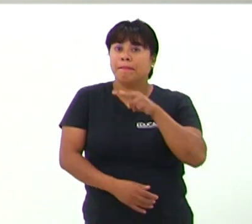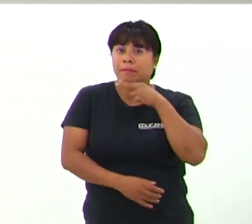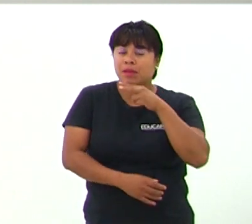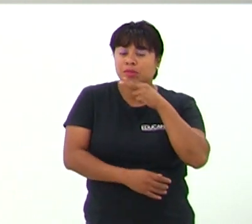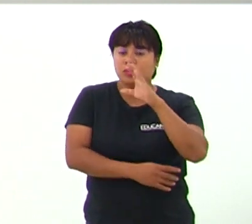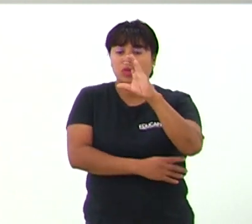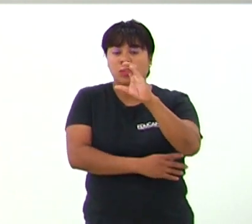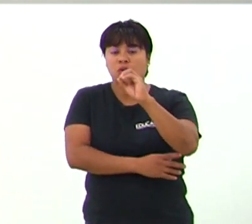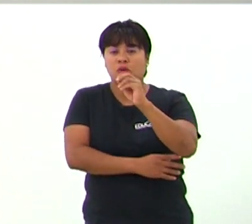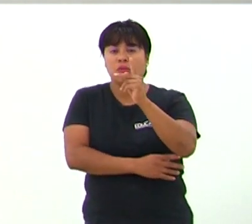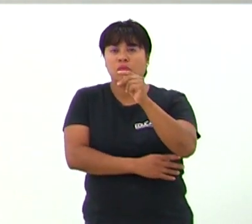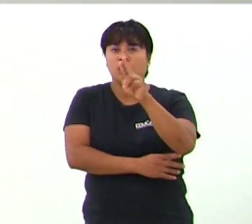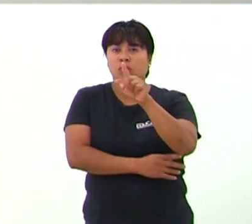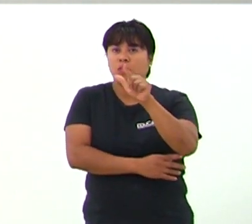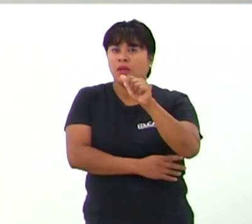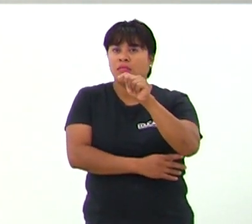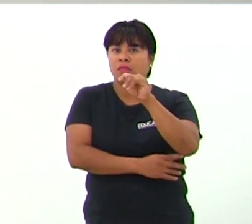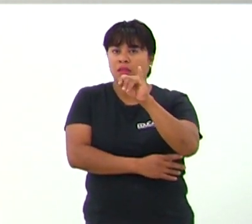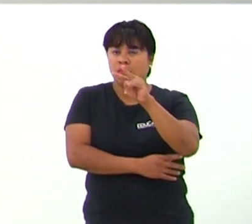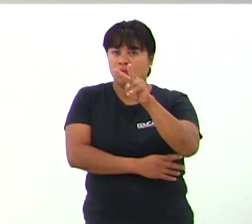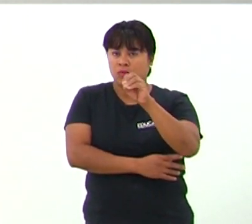copulativos,